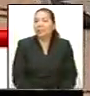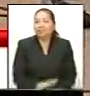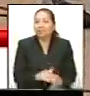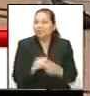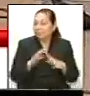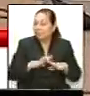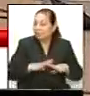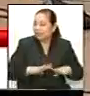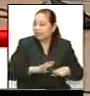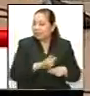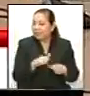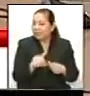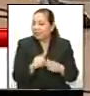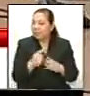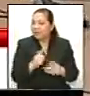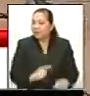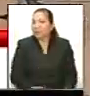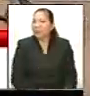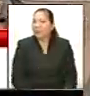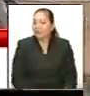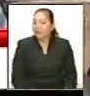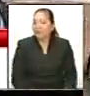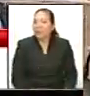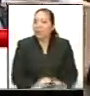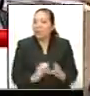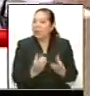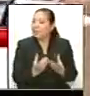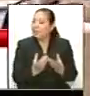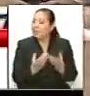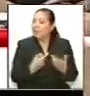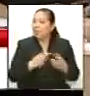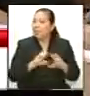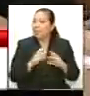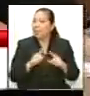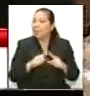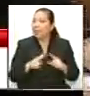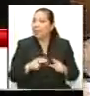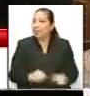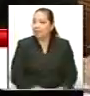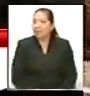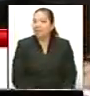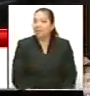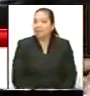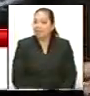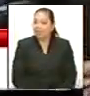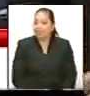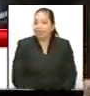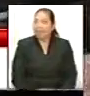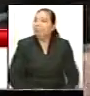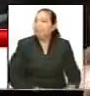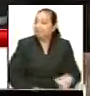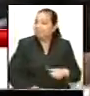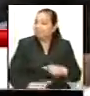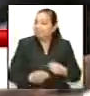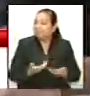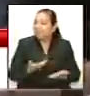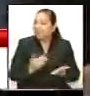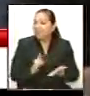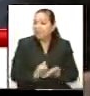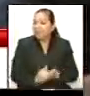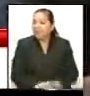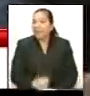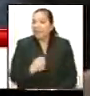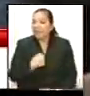audiencia y a todos los millones de personas que nos ven a través del canal del Congreso de la República. Y algunos que se